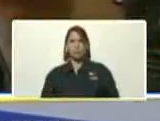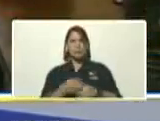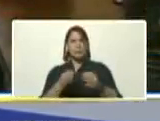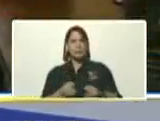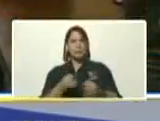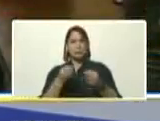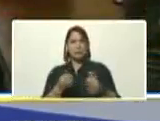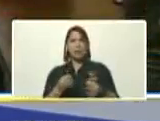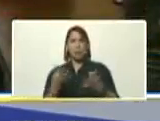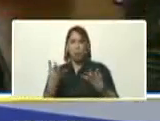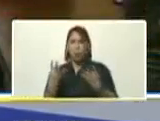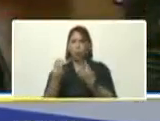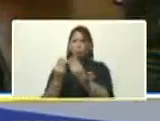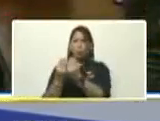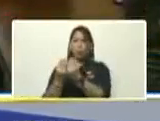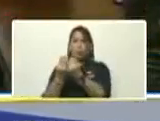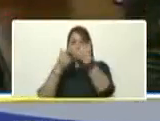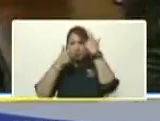estuvimos a su lado,